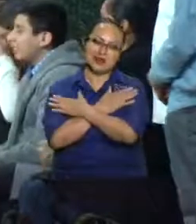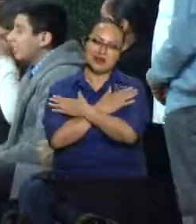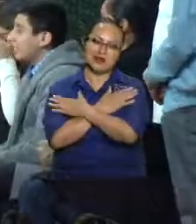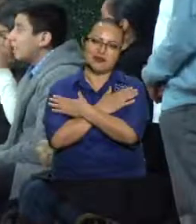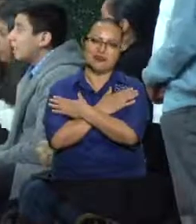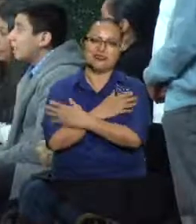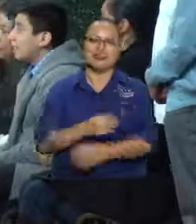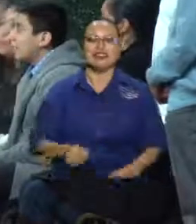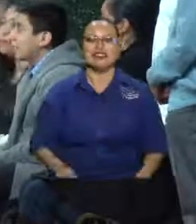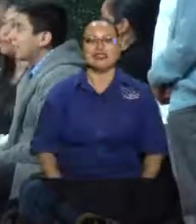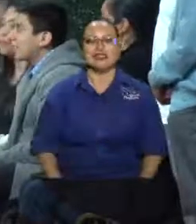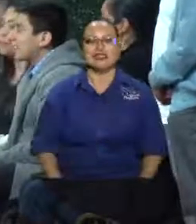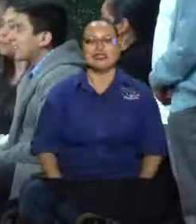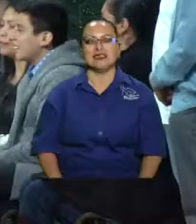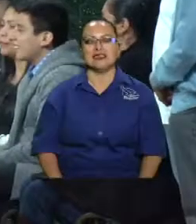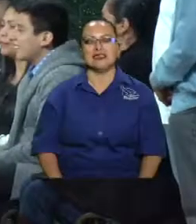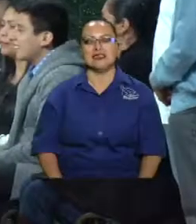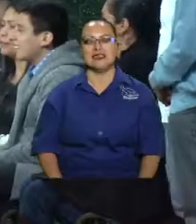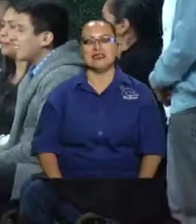a los cumpleañeros, muy bien.